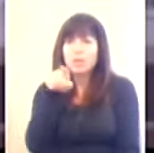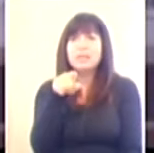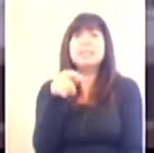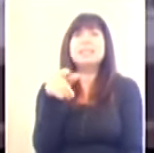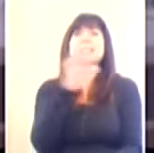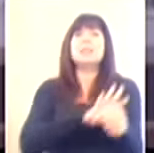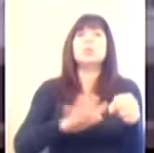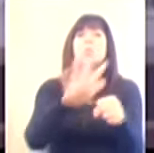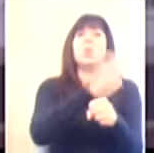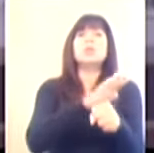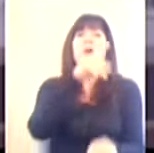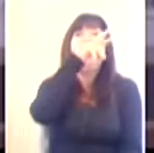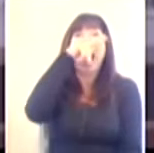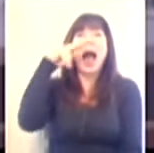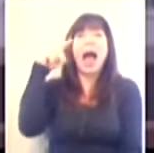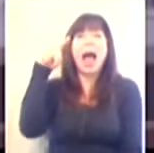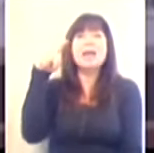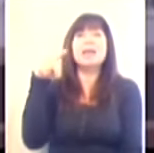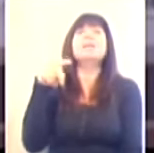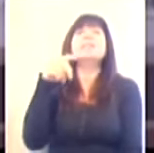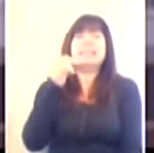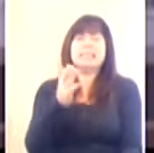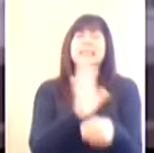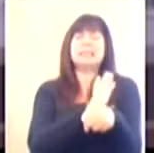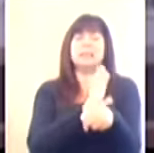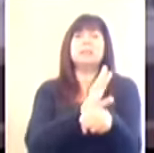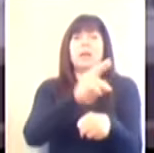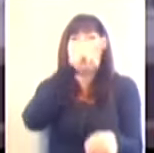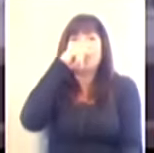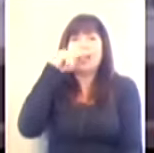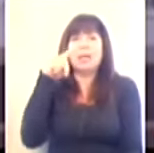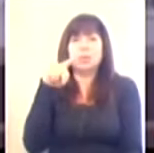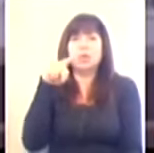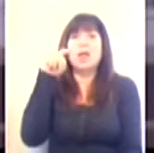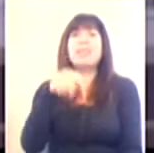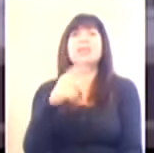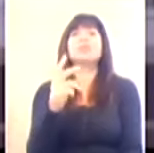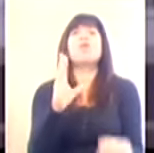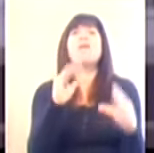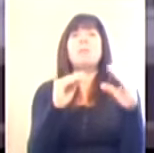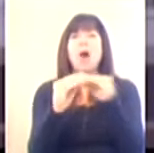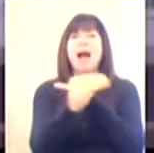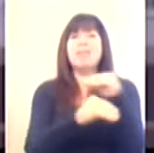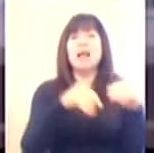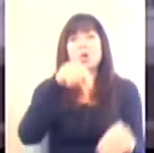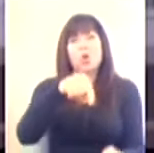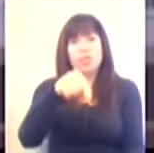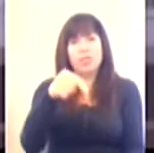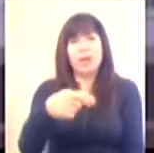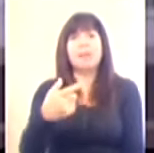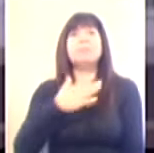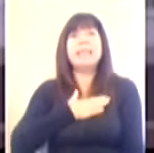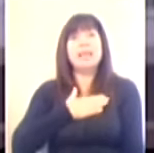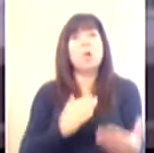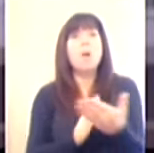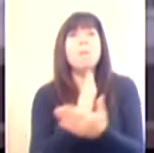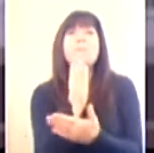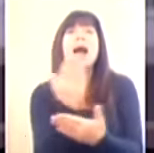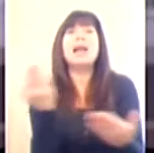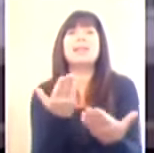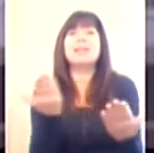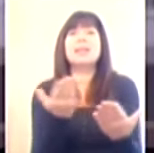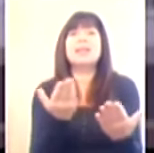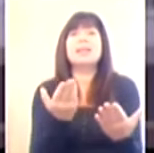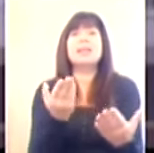¿cierto? Es una pandemia respiratoria y de eso vamos a hablar hoy día. Y por lo tanto, quisiera partir invitando a